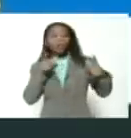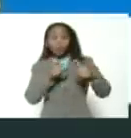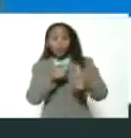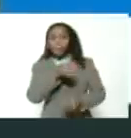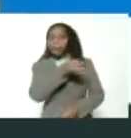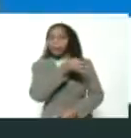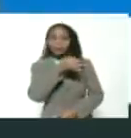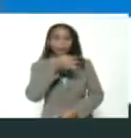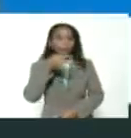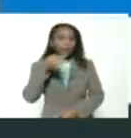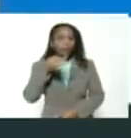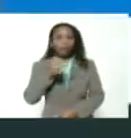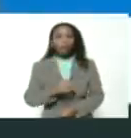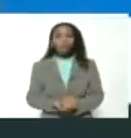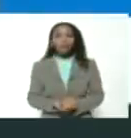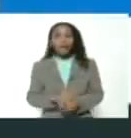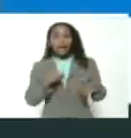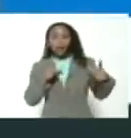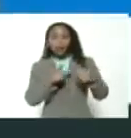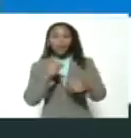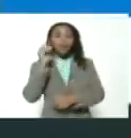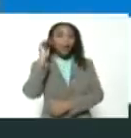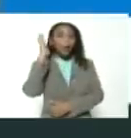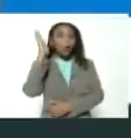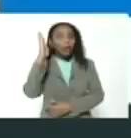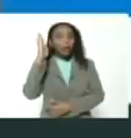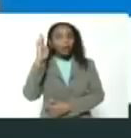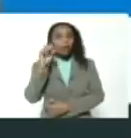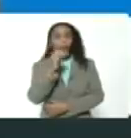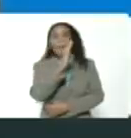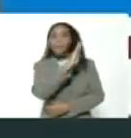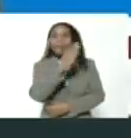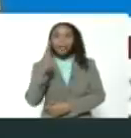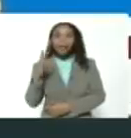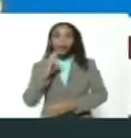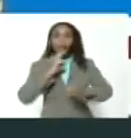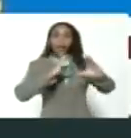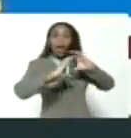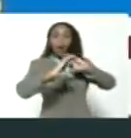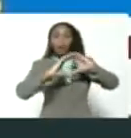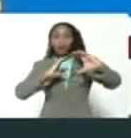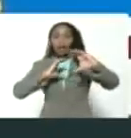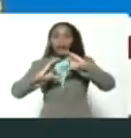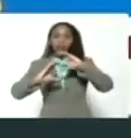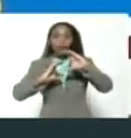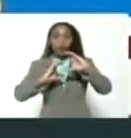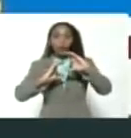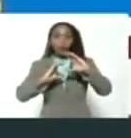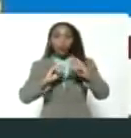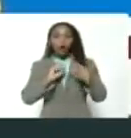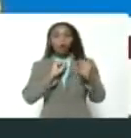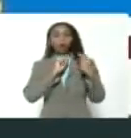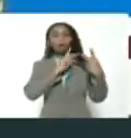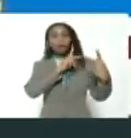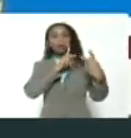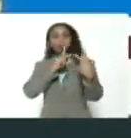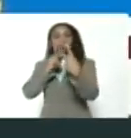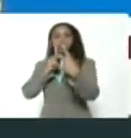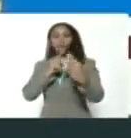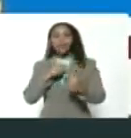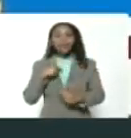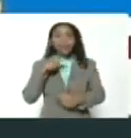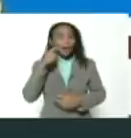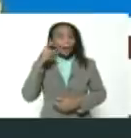maravillosa, la plenaria del Congreso Bicentenario de la Comunicación, con una conferencia magistral